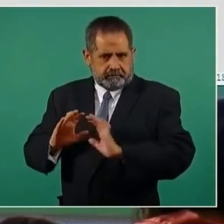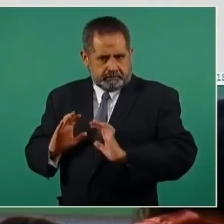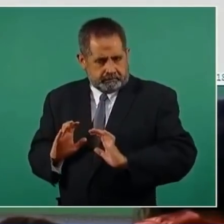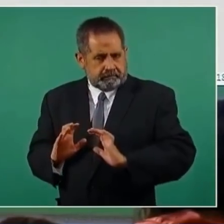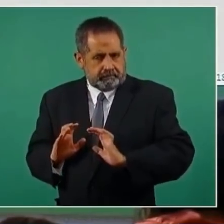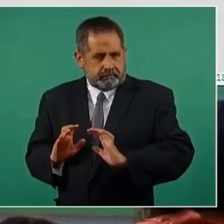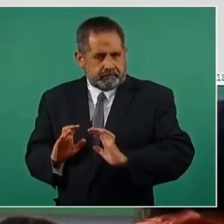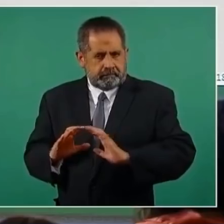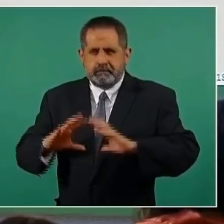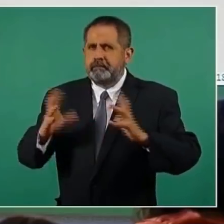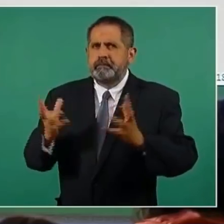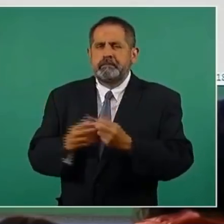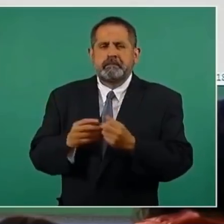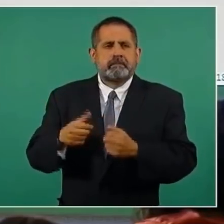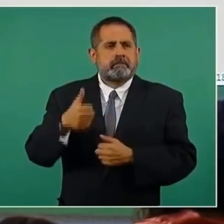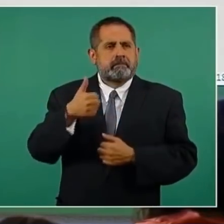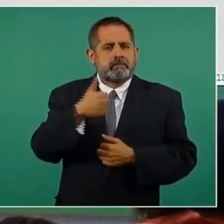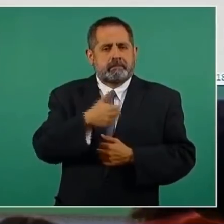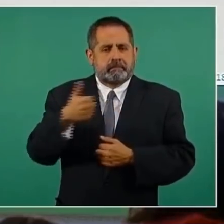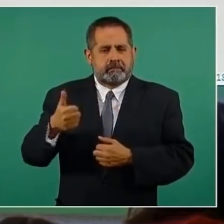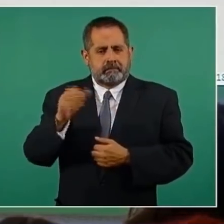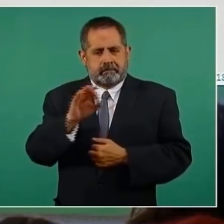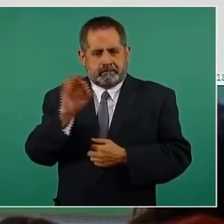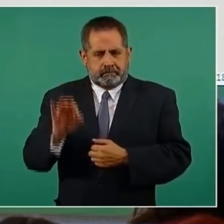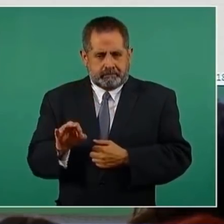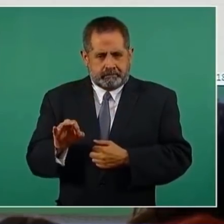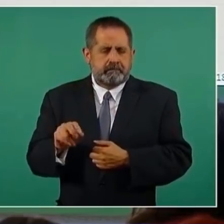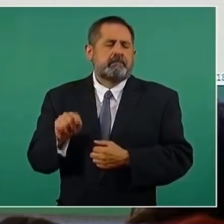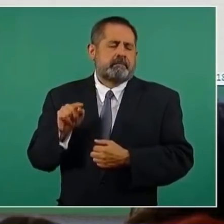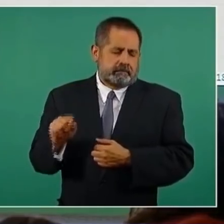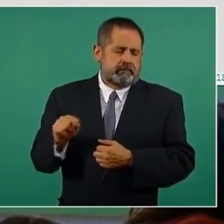estamos hablando del 66%